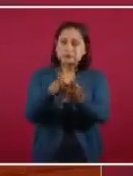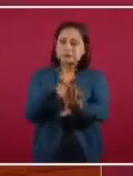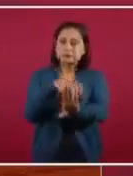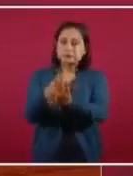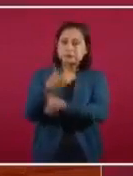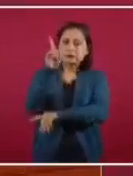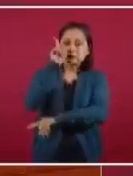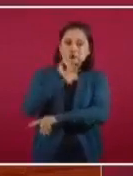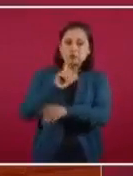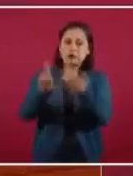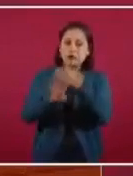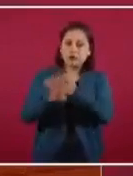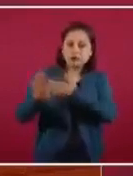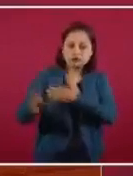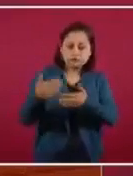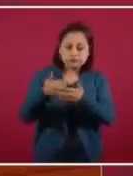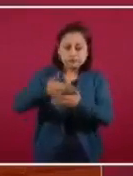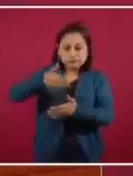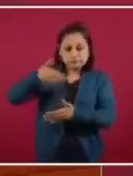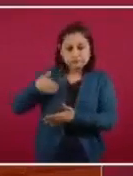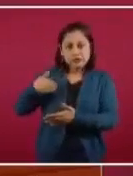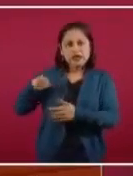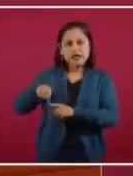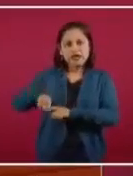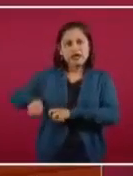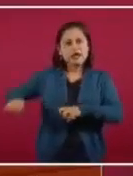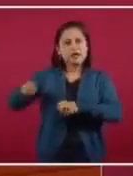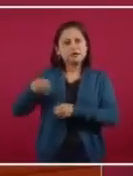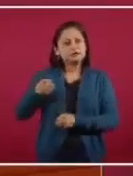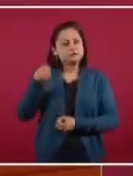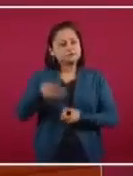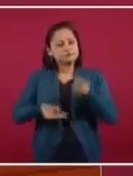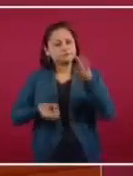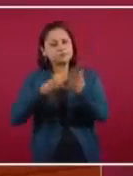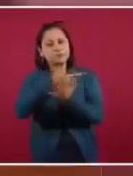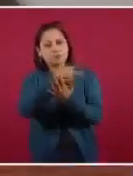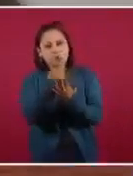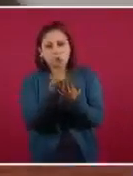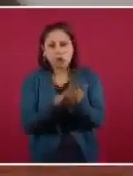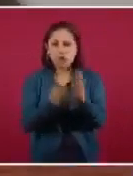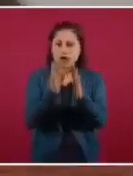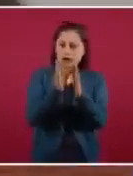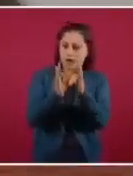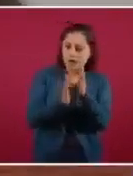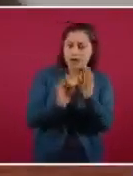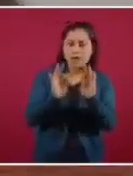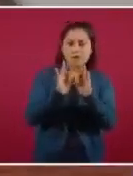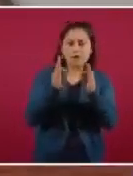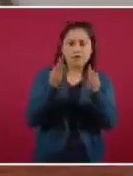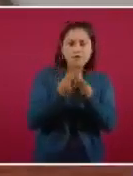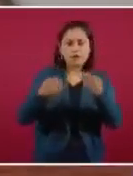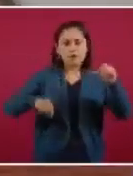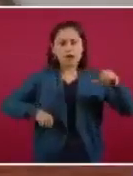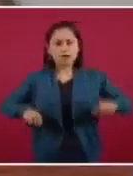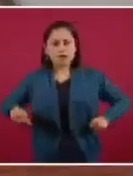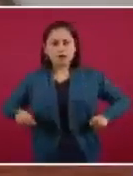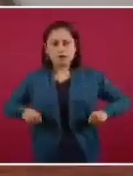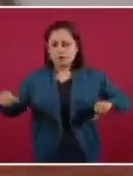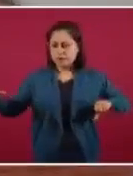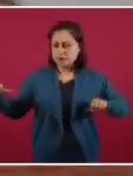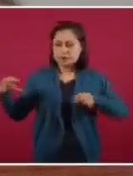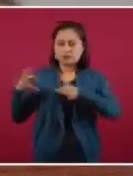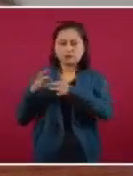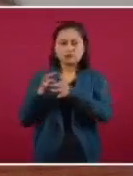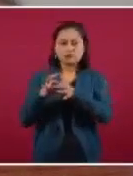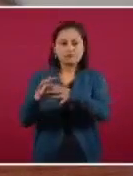contra las mujeres, desarrollando programas, planteando estrategias, creando lazos y recordándonos